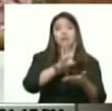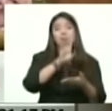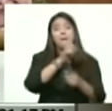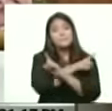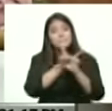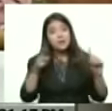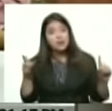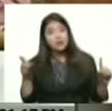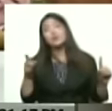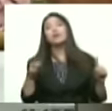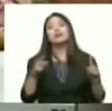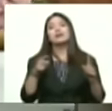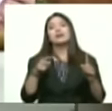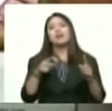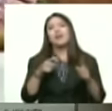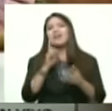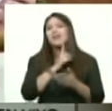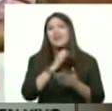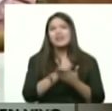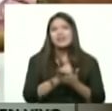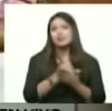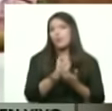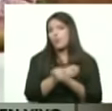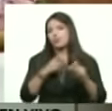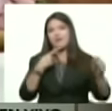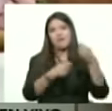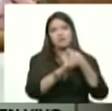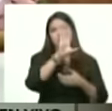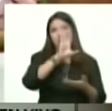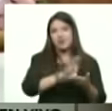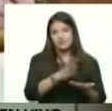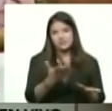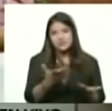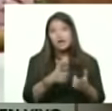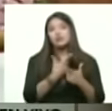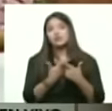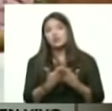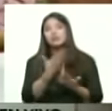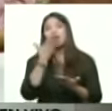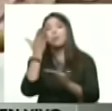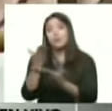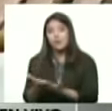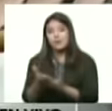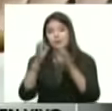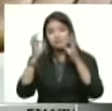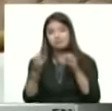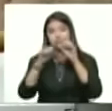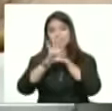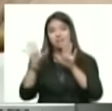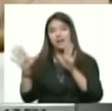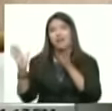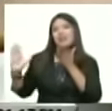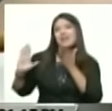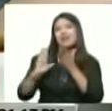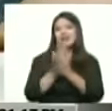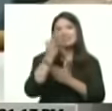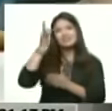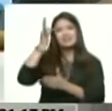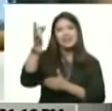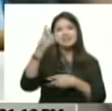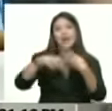embargo, este engorroso registro impide completar esta venta. La propuesta en concreto, derogar la exigencia del RUSAT para